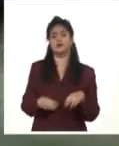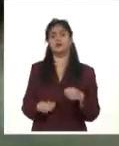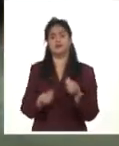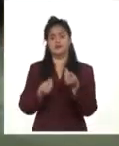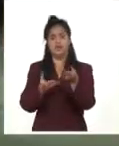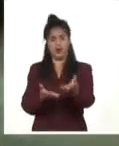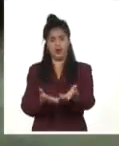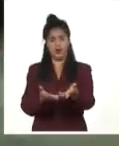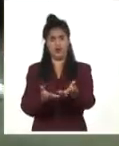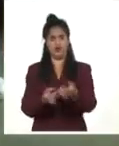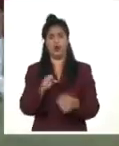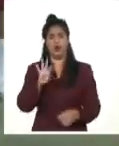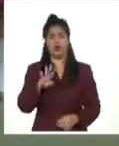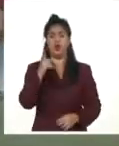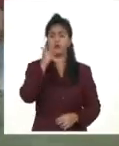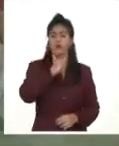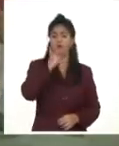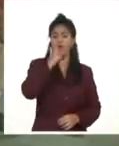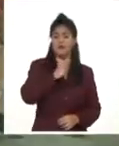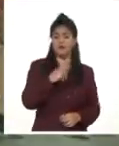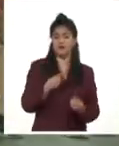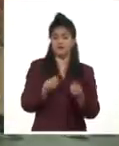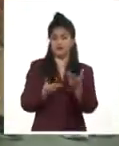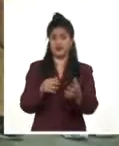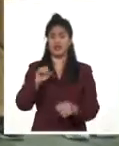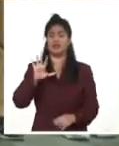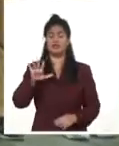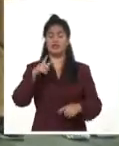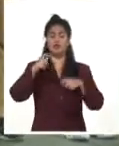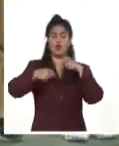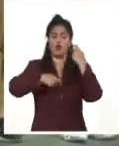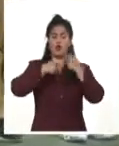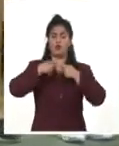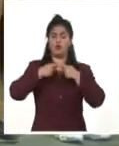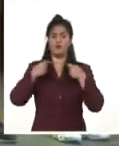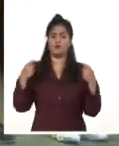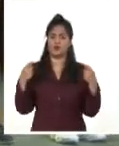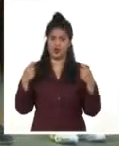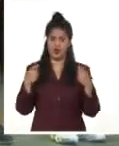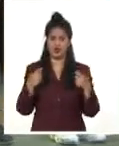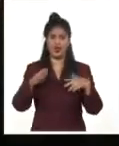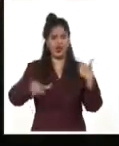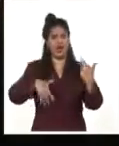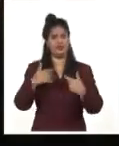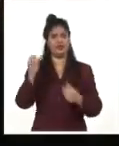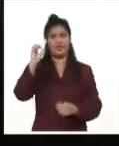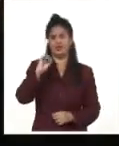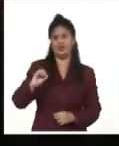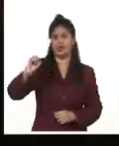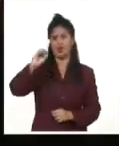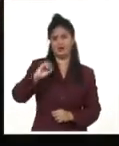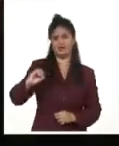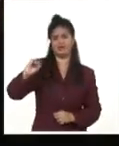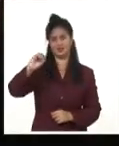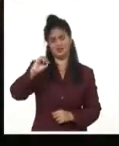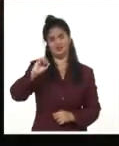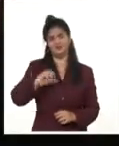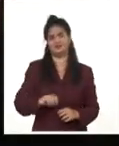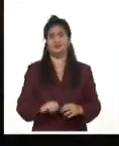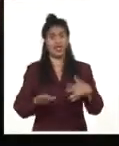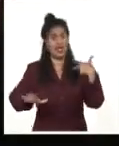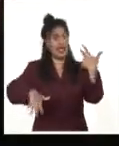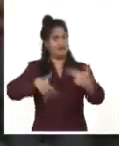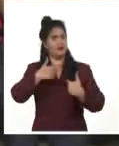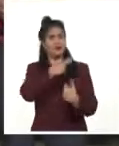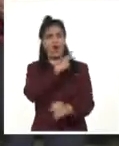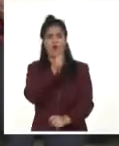la distinción 4 de abril a 5 pioneros destacados en las actividades de la organización, así como fueron estimulados profesores